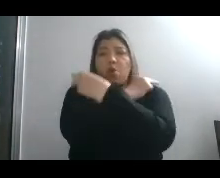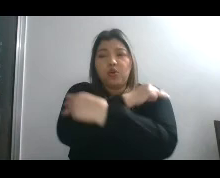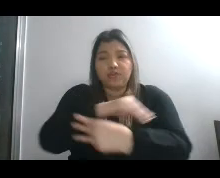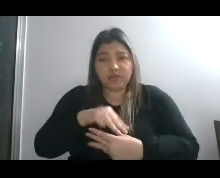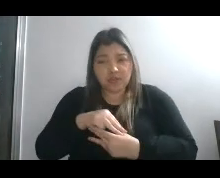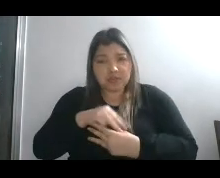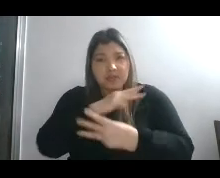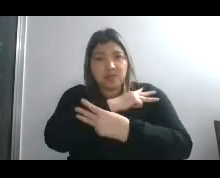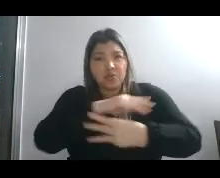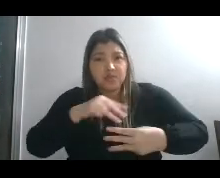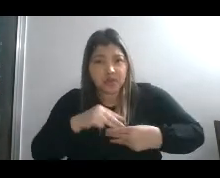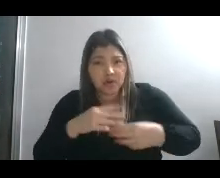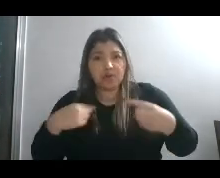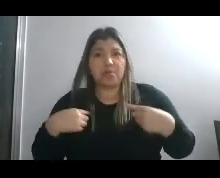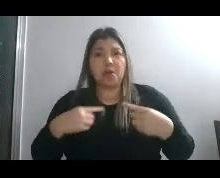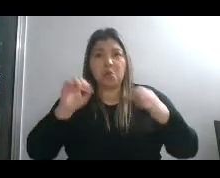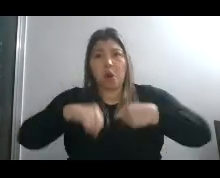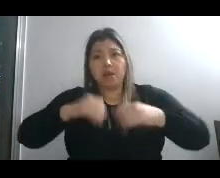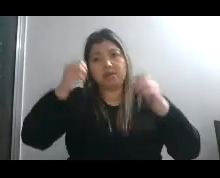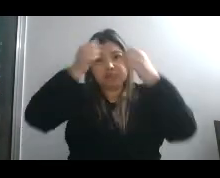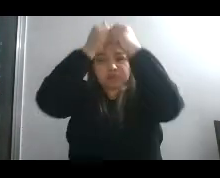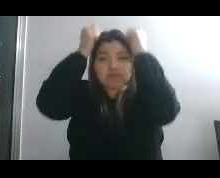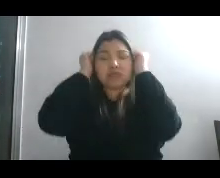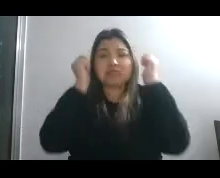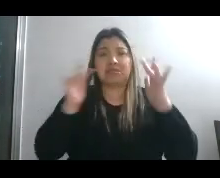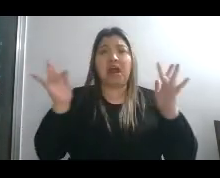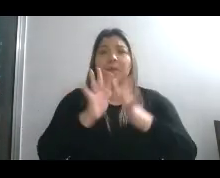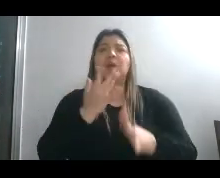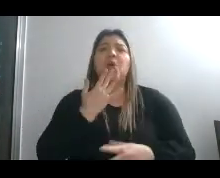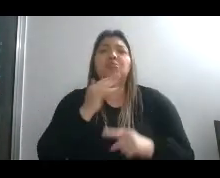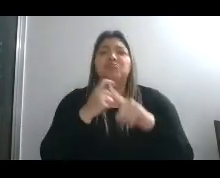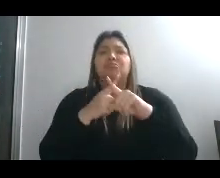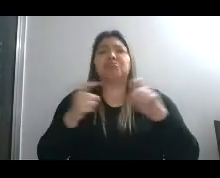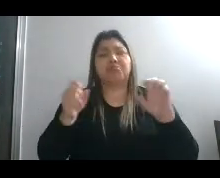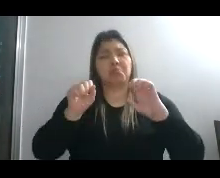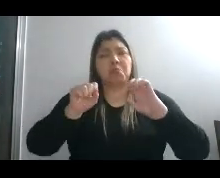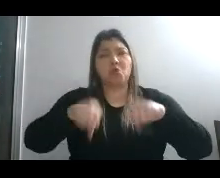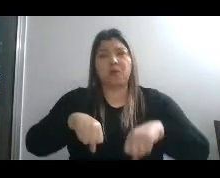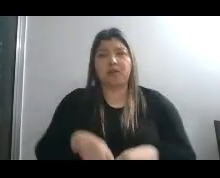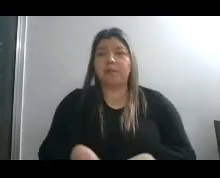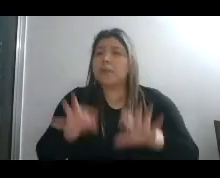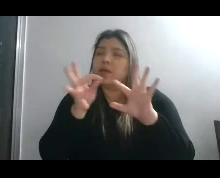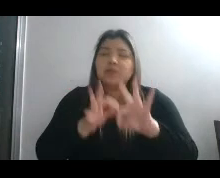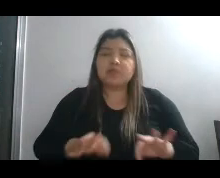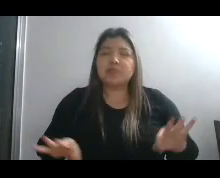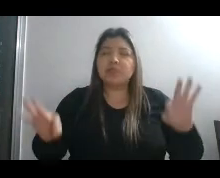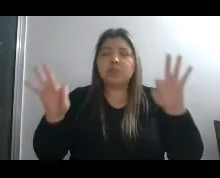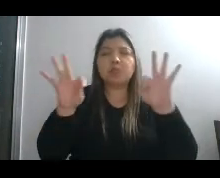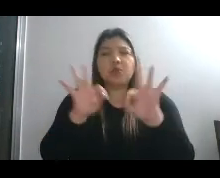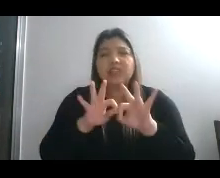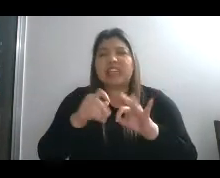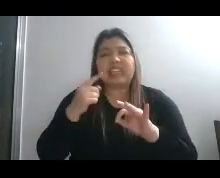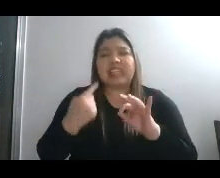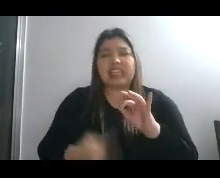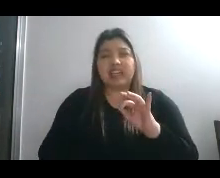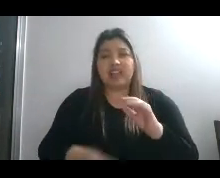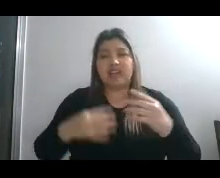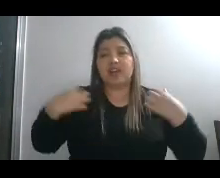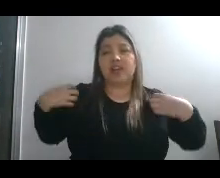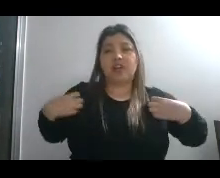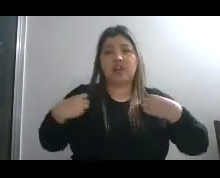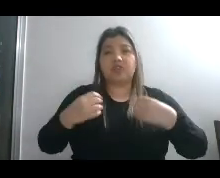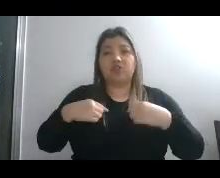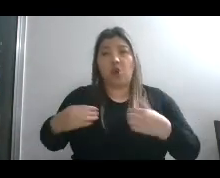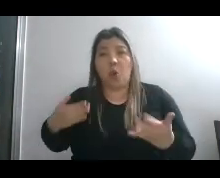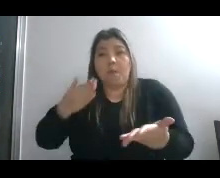muy bien que la utilices, no hay ningún problema. Que es importante que tengas en cuenta, deben retirarse esa ropa apenas lleguen